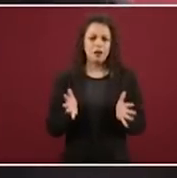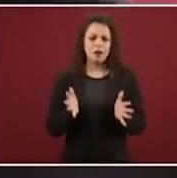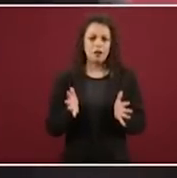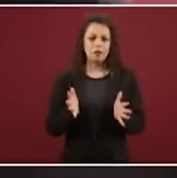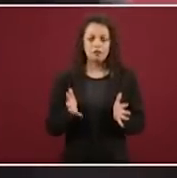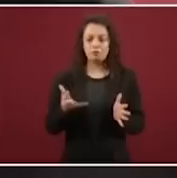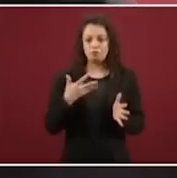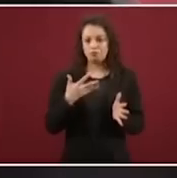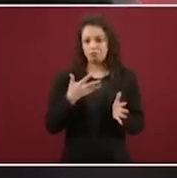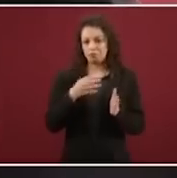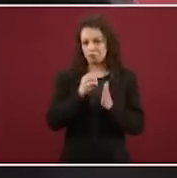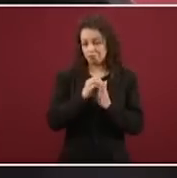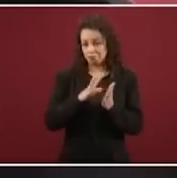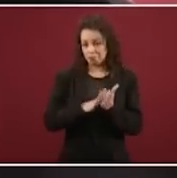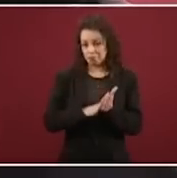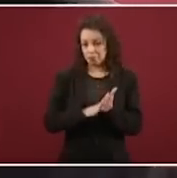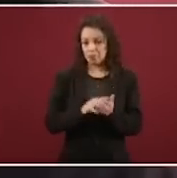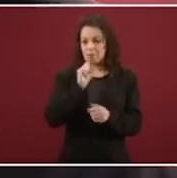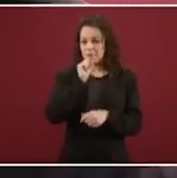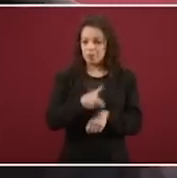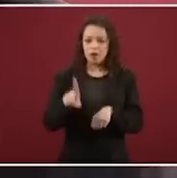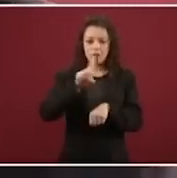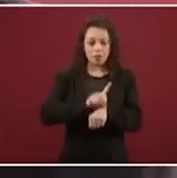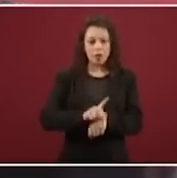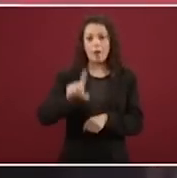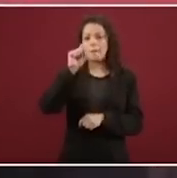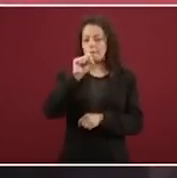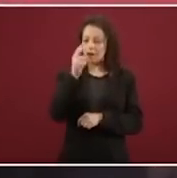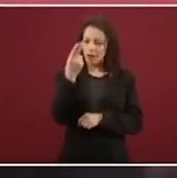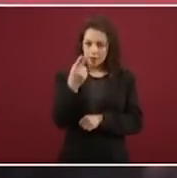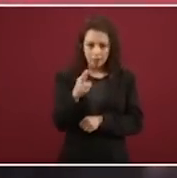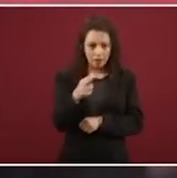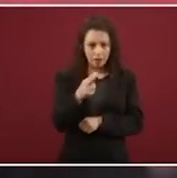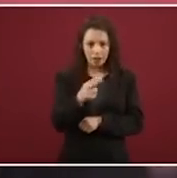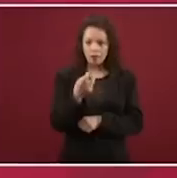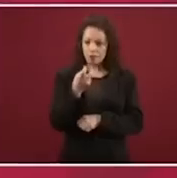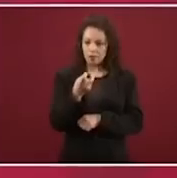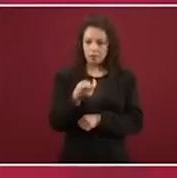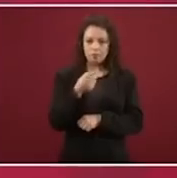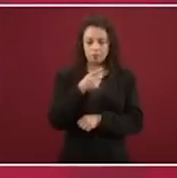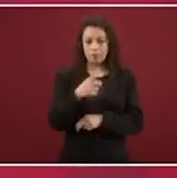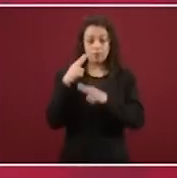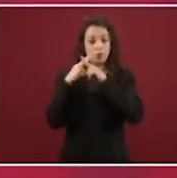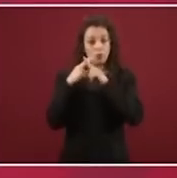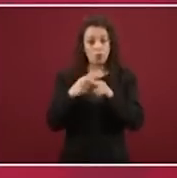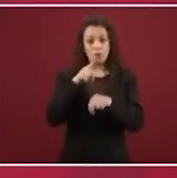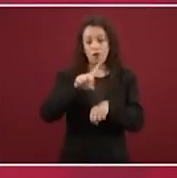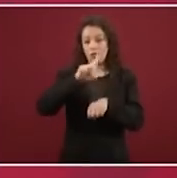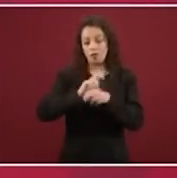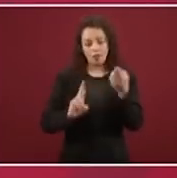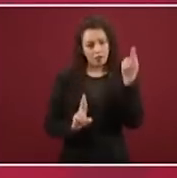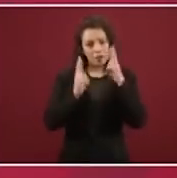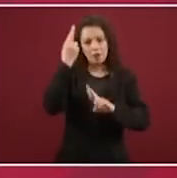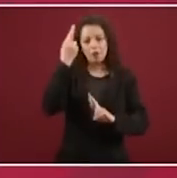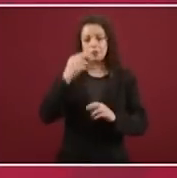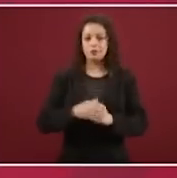sería para el mismo día, lo mismo el 20 de noviembre, aniversario de la Revolución.